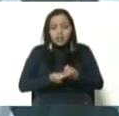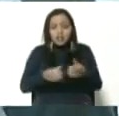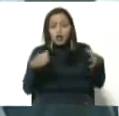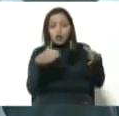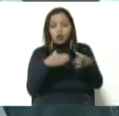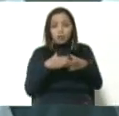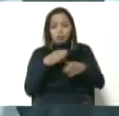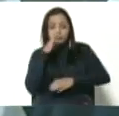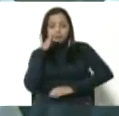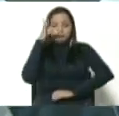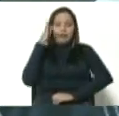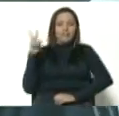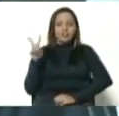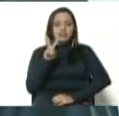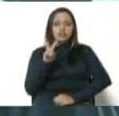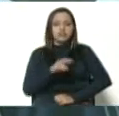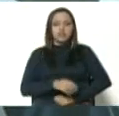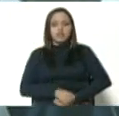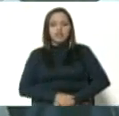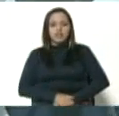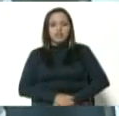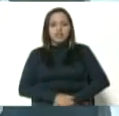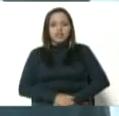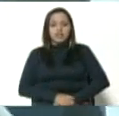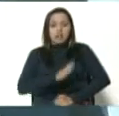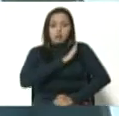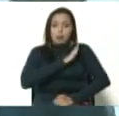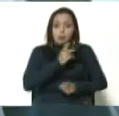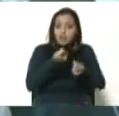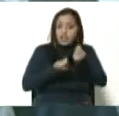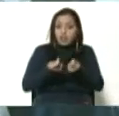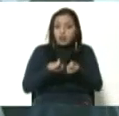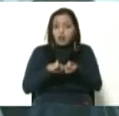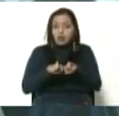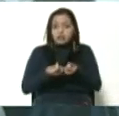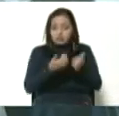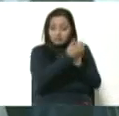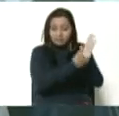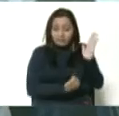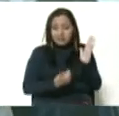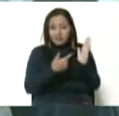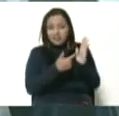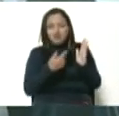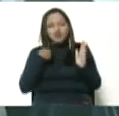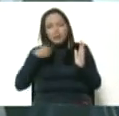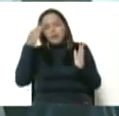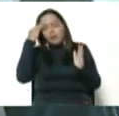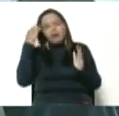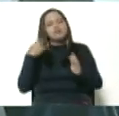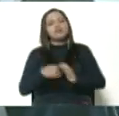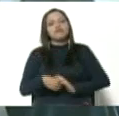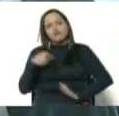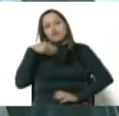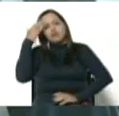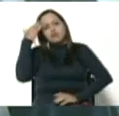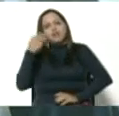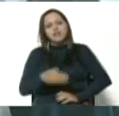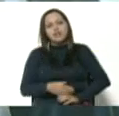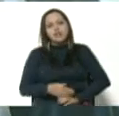venezolana del Producto Interno Bruto, está en el informe, voy a decirlo de memoria, subió